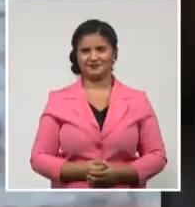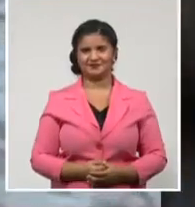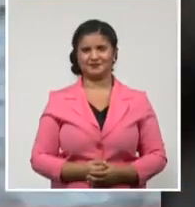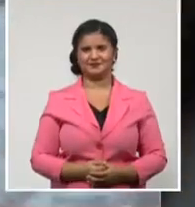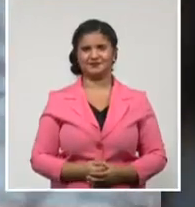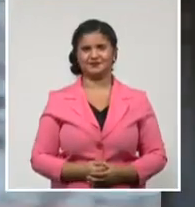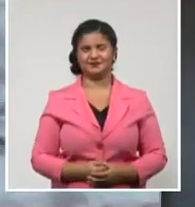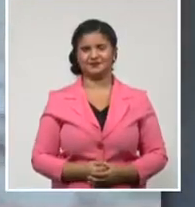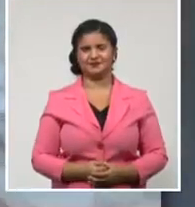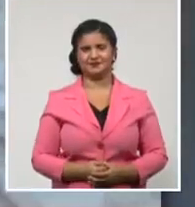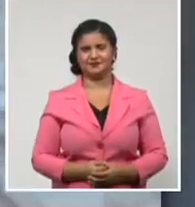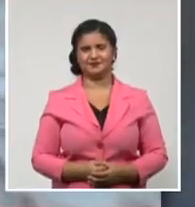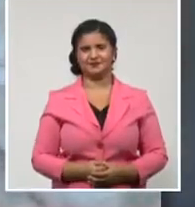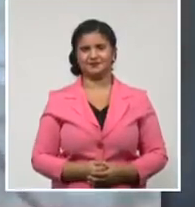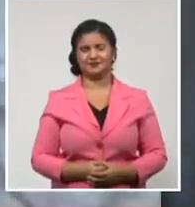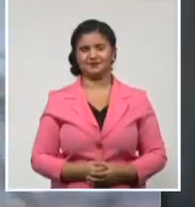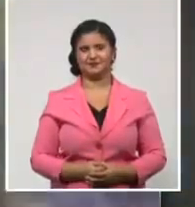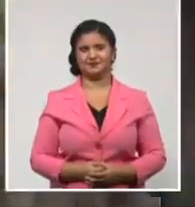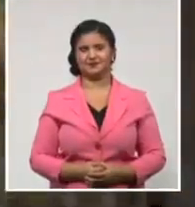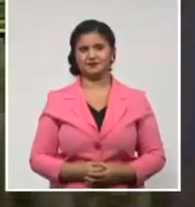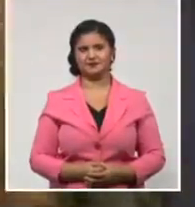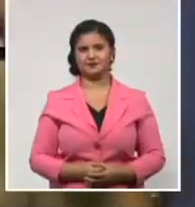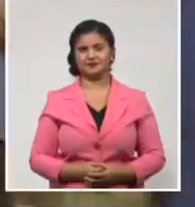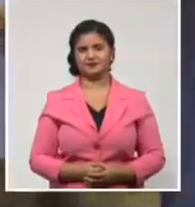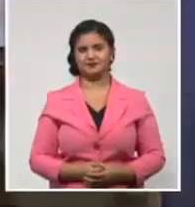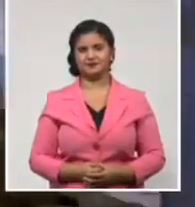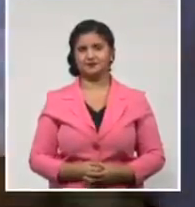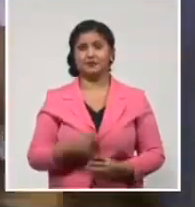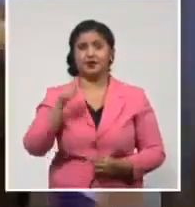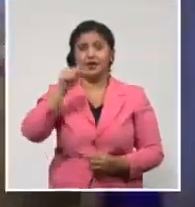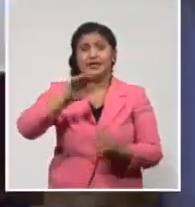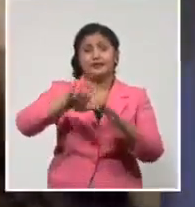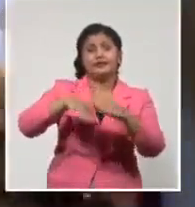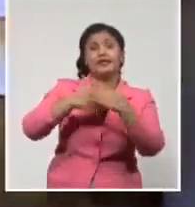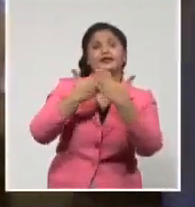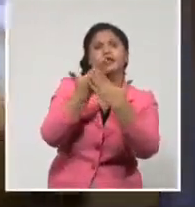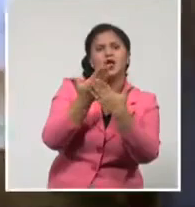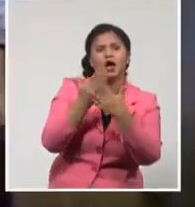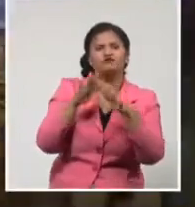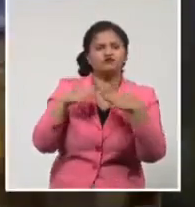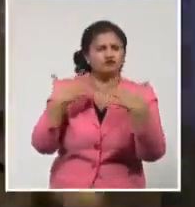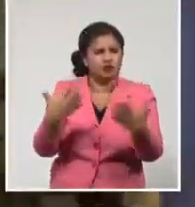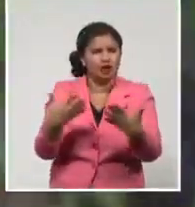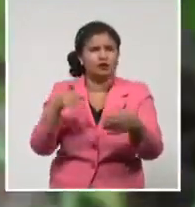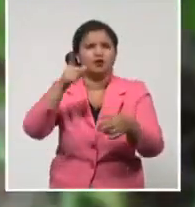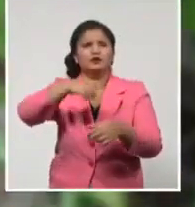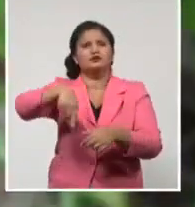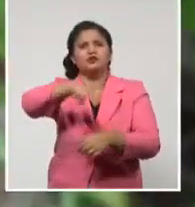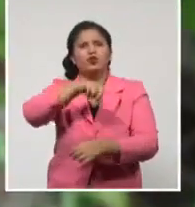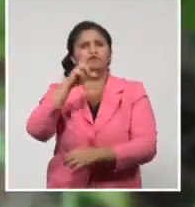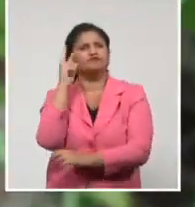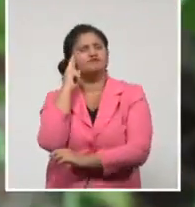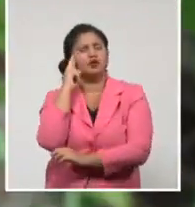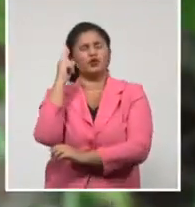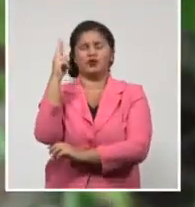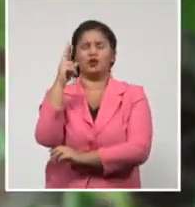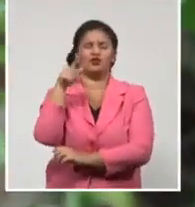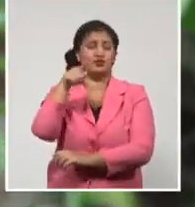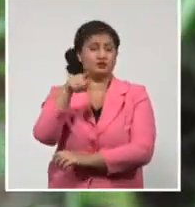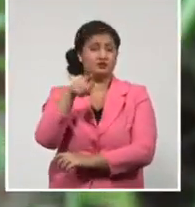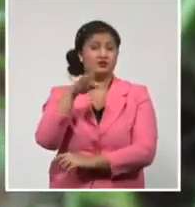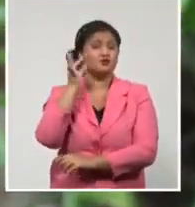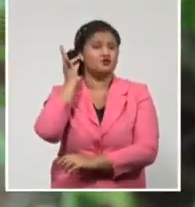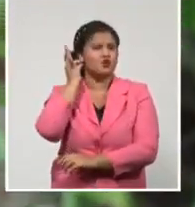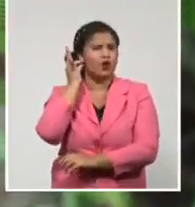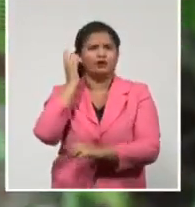el día en que la operación tributo trajo de regreso los restos de los combatientes cubanos a la patria anna de lis lloro como nunca